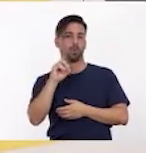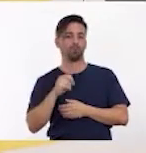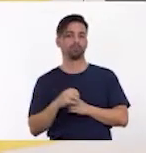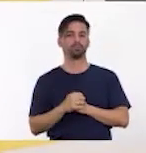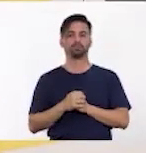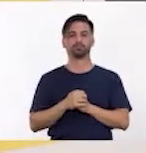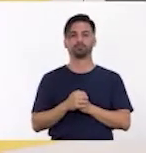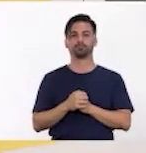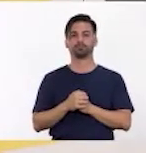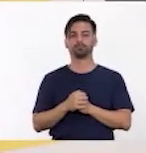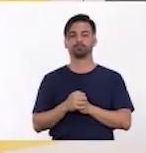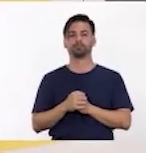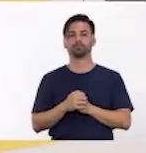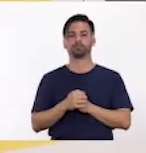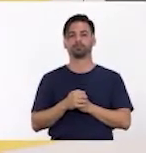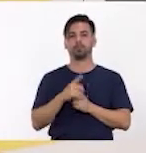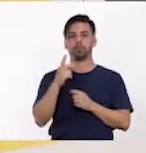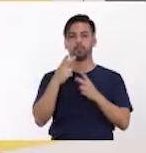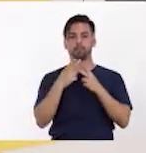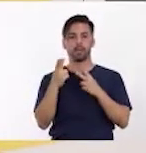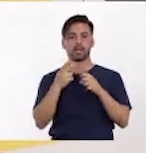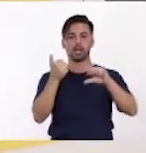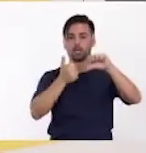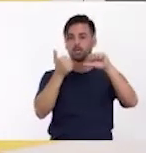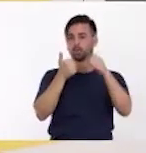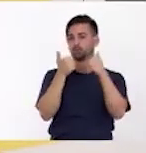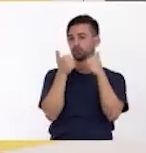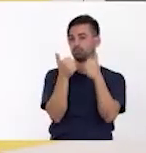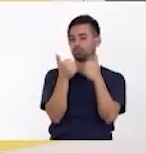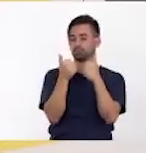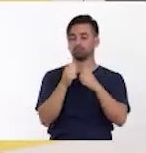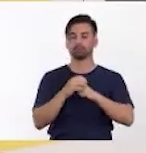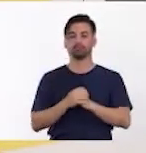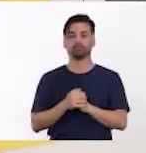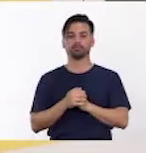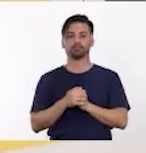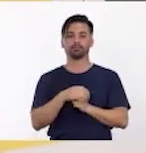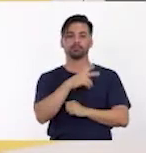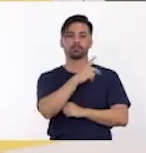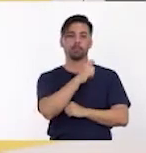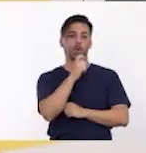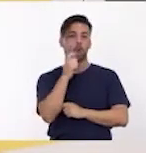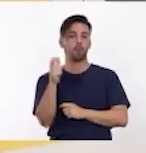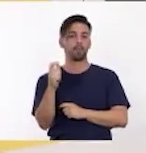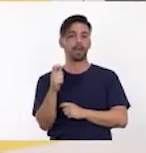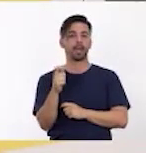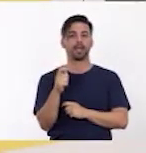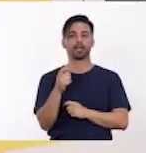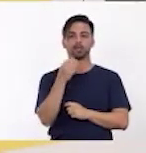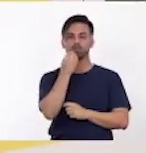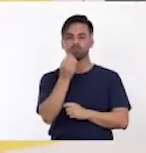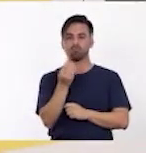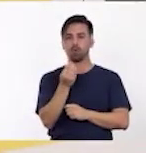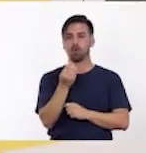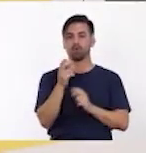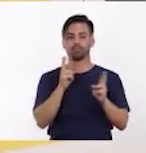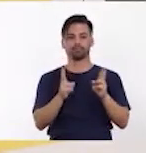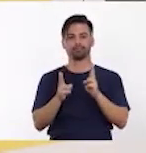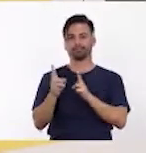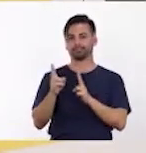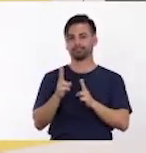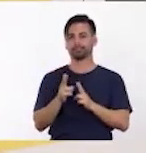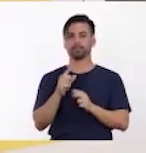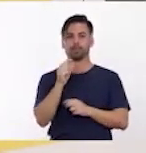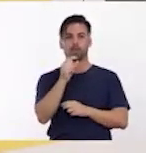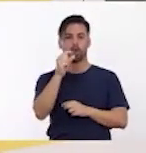nos deforman nuestra conducta. Podemos trabajar en esa iniciativa. Los maestros dirigimos un poco hacia esas iniciativas para que hagan su